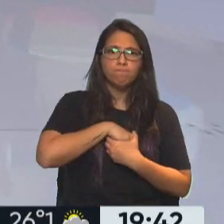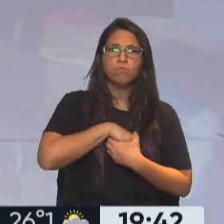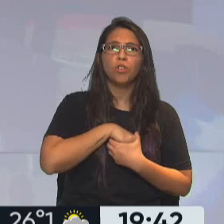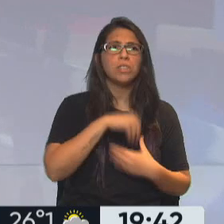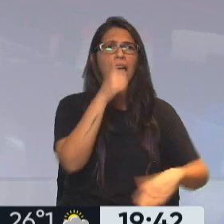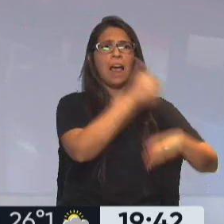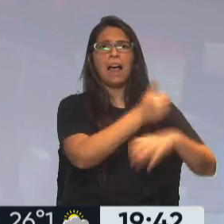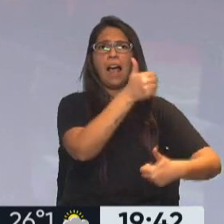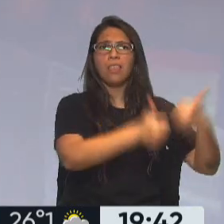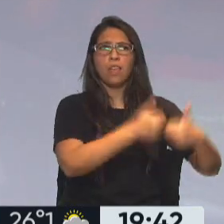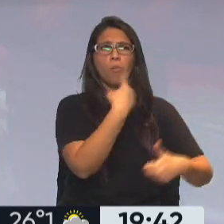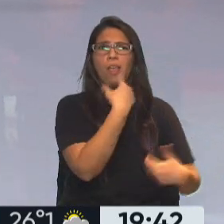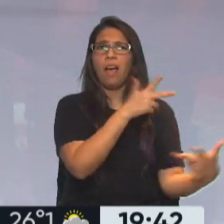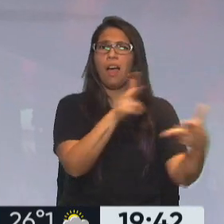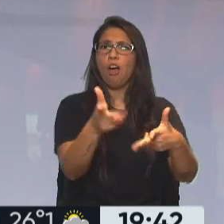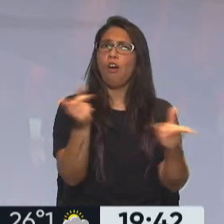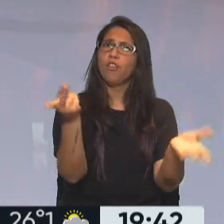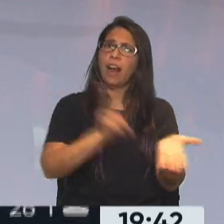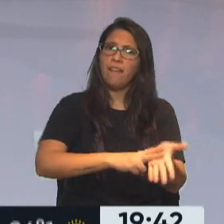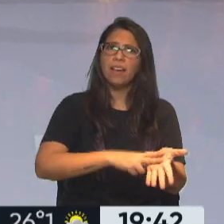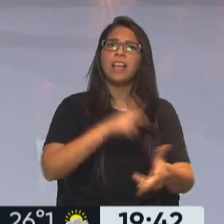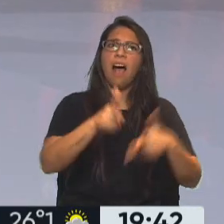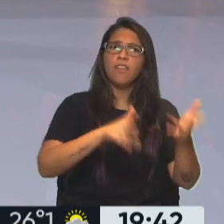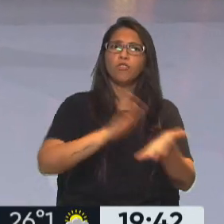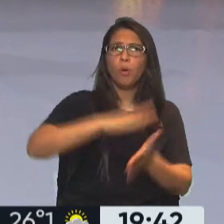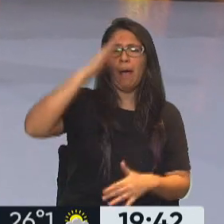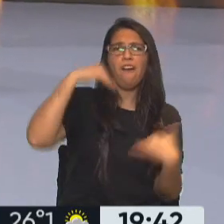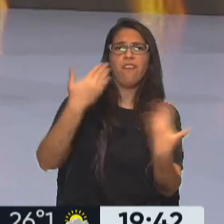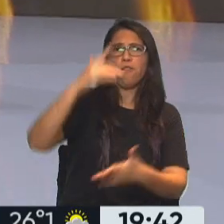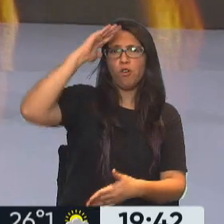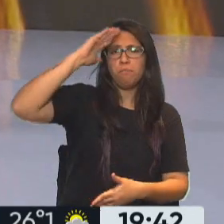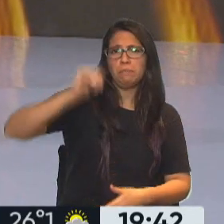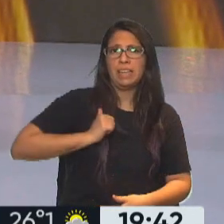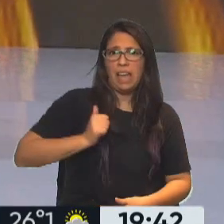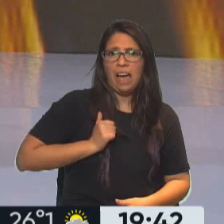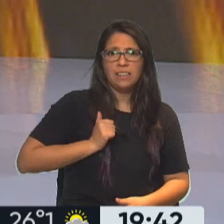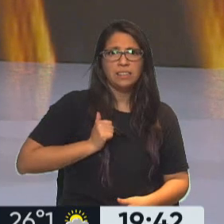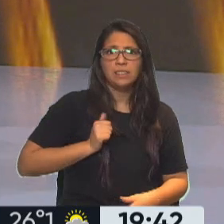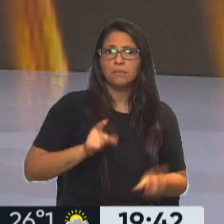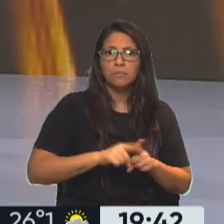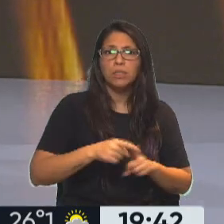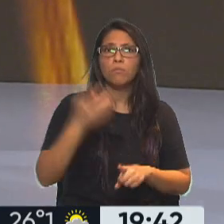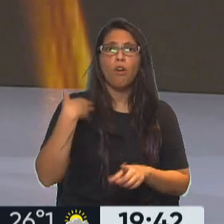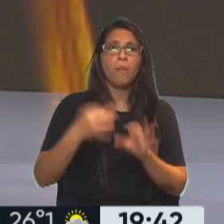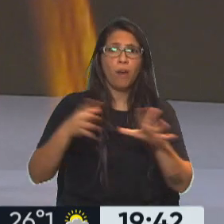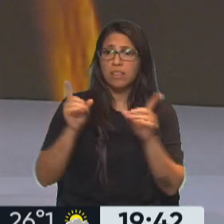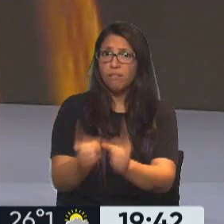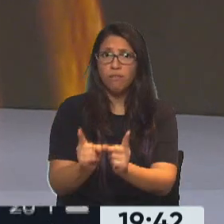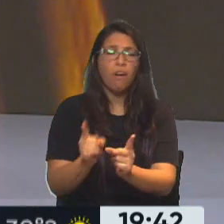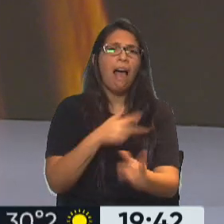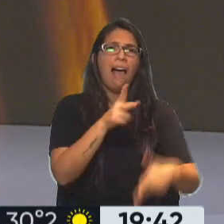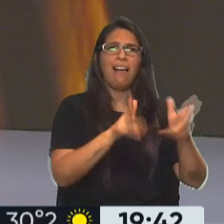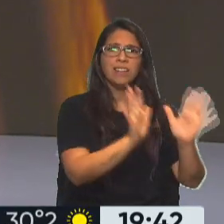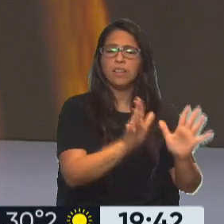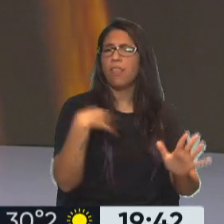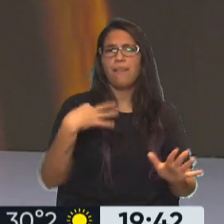pueda homologar nuevamente y hablar de la teoría de los dos demonios, como se habló oportunamente, incluso con el advenimiento de la democracia. En esto hay que